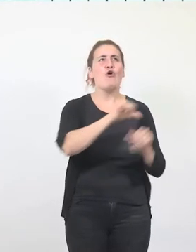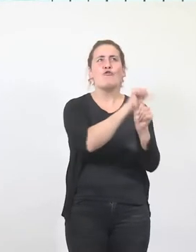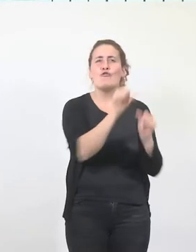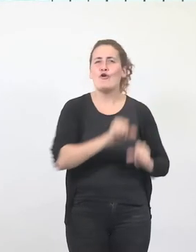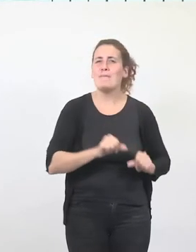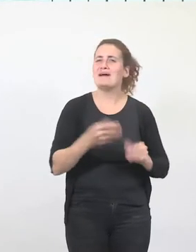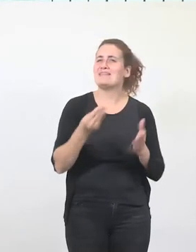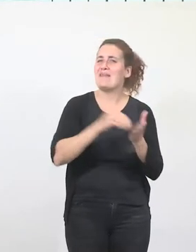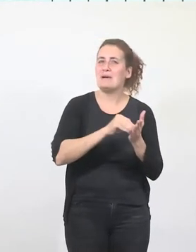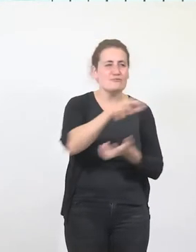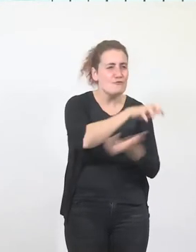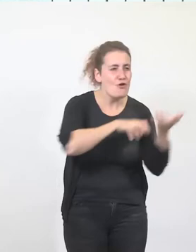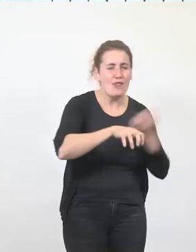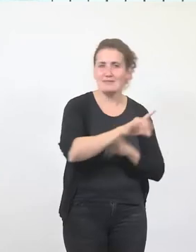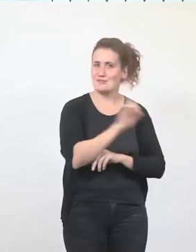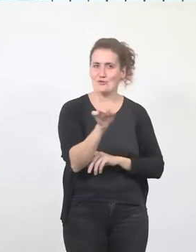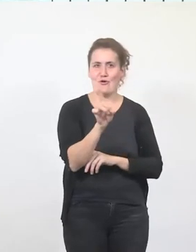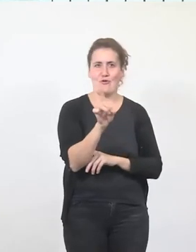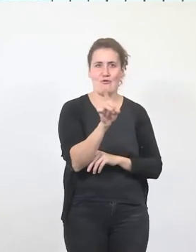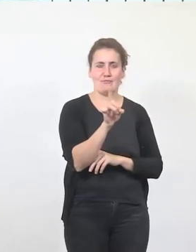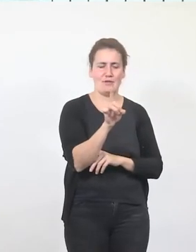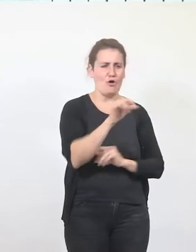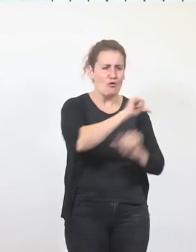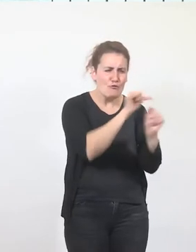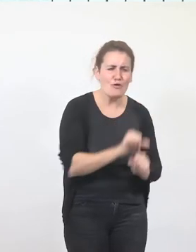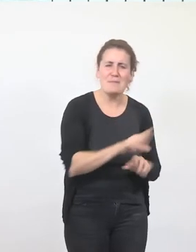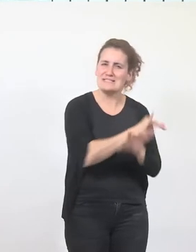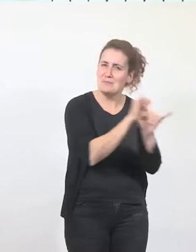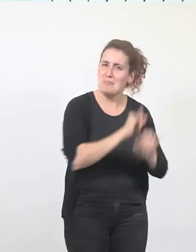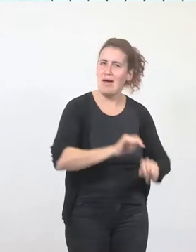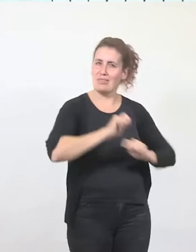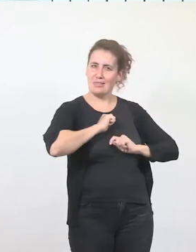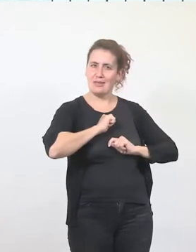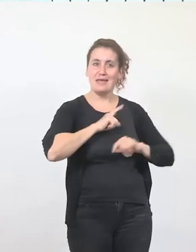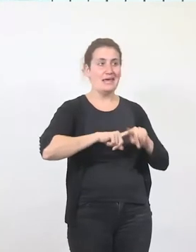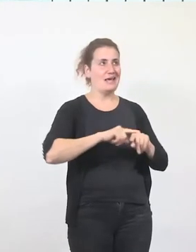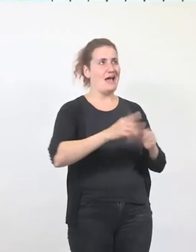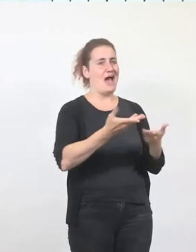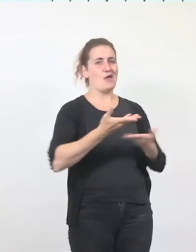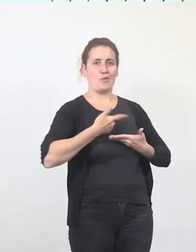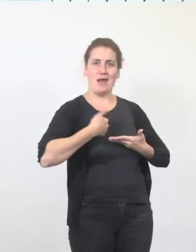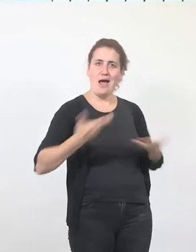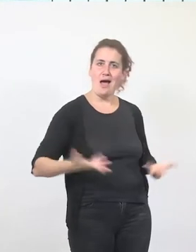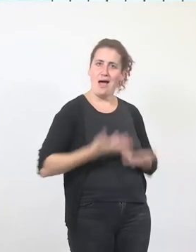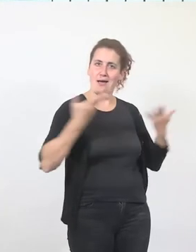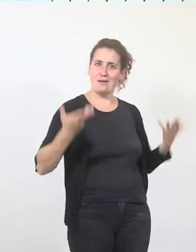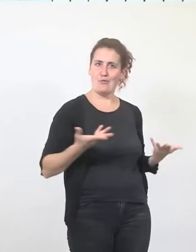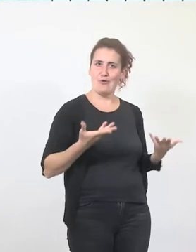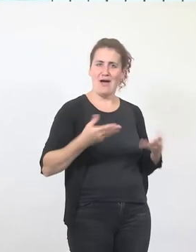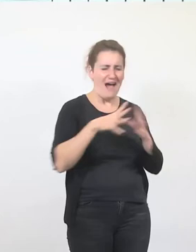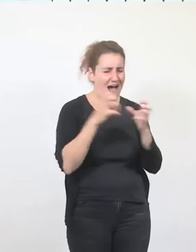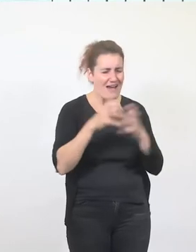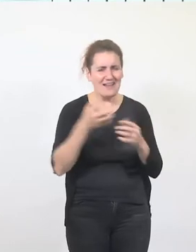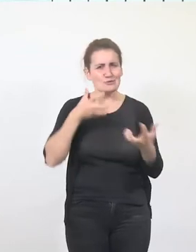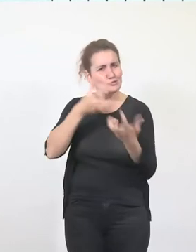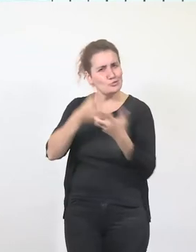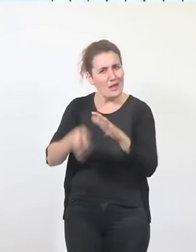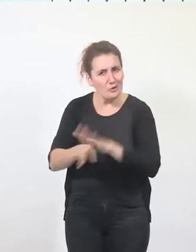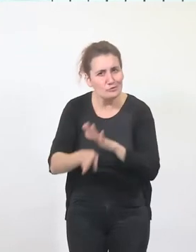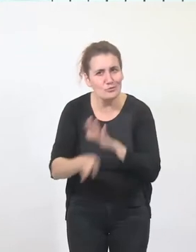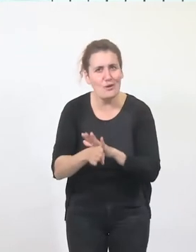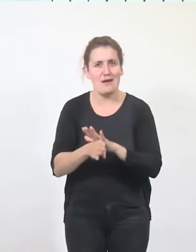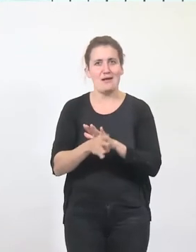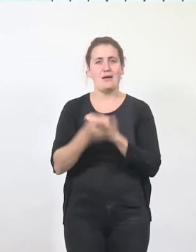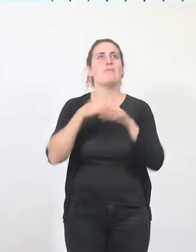violentas, formas que son pacíficas, y nos da más ánimo y nos da ganas de seguir luchando, pero de